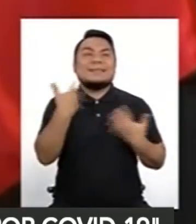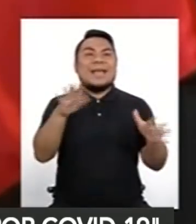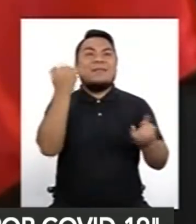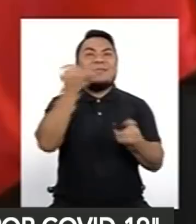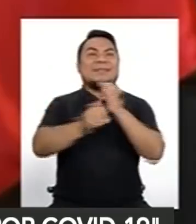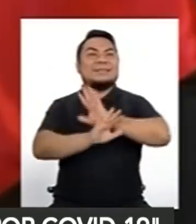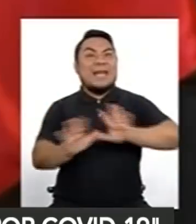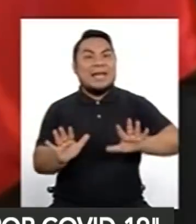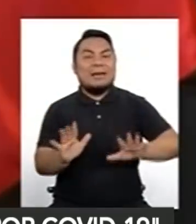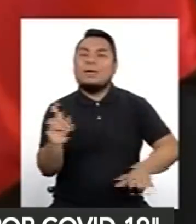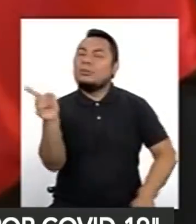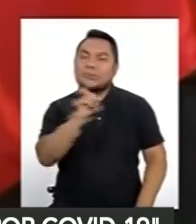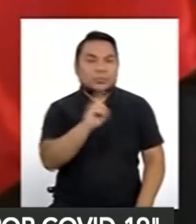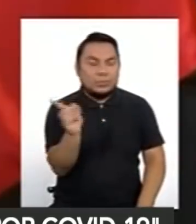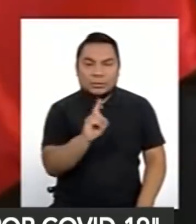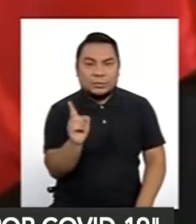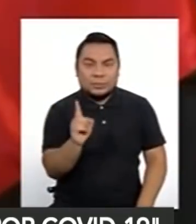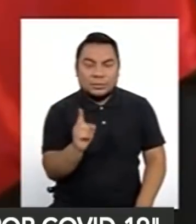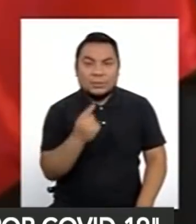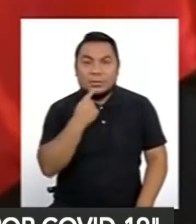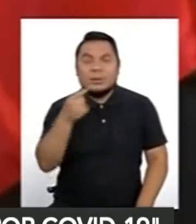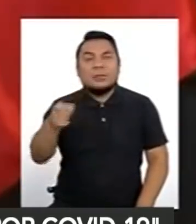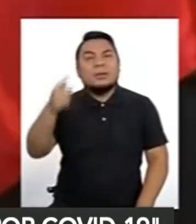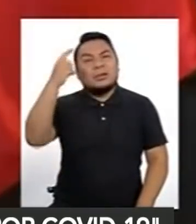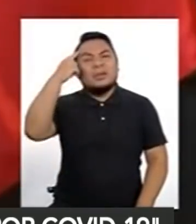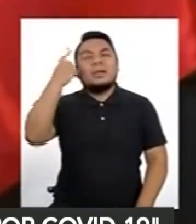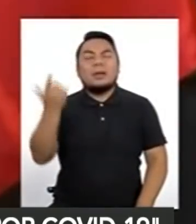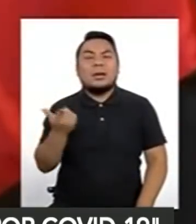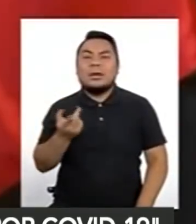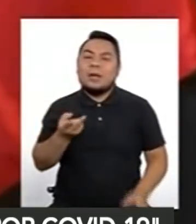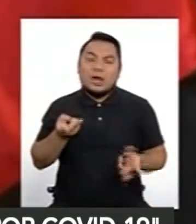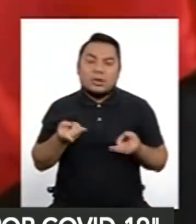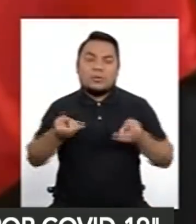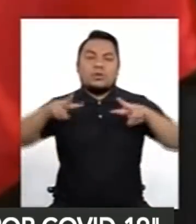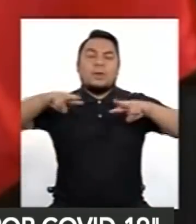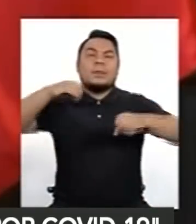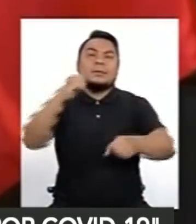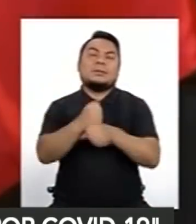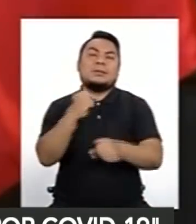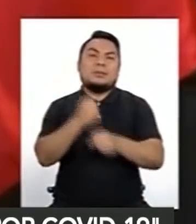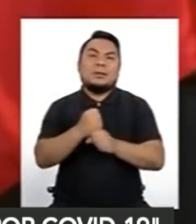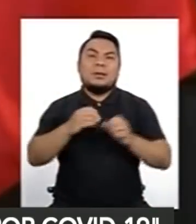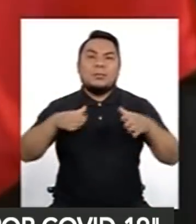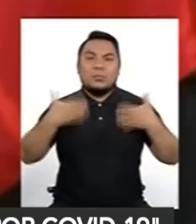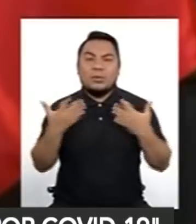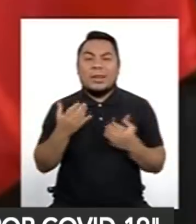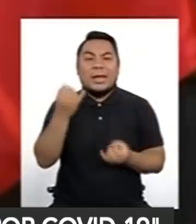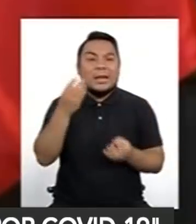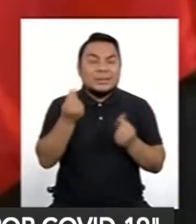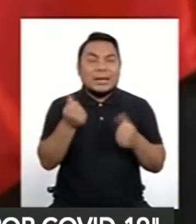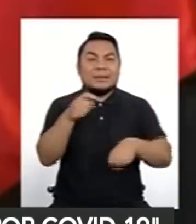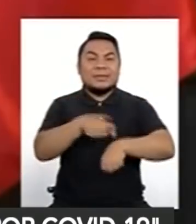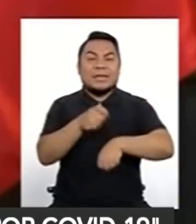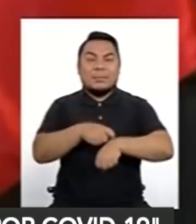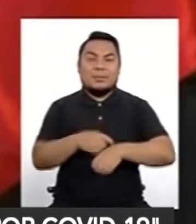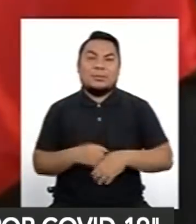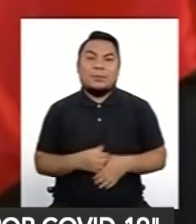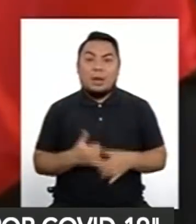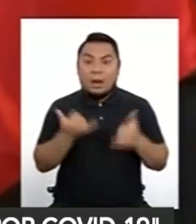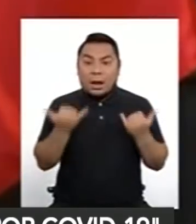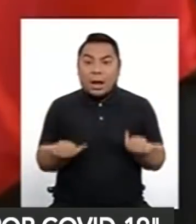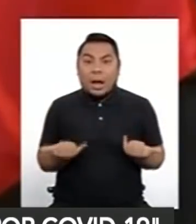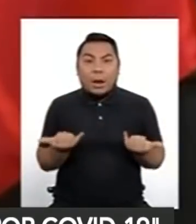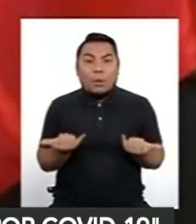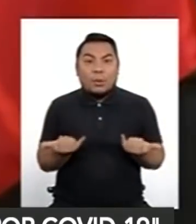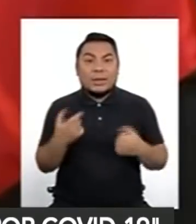no, que nos debe llevar a redoblar esfuerzo para salir de esta etapa. Estamos en la etapa